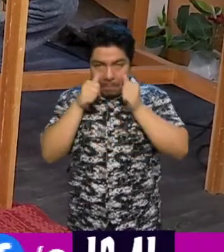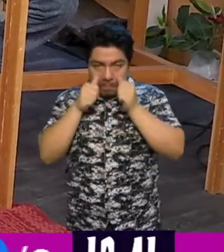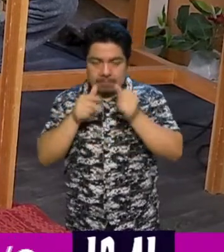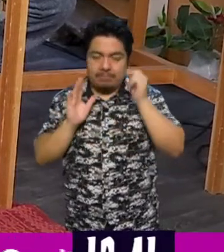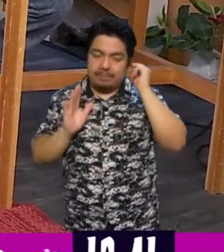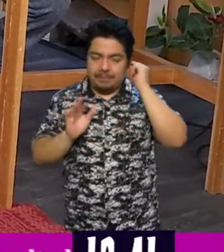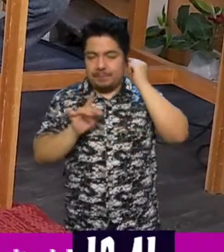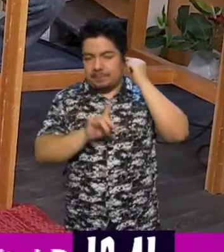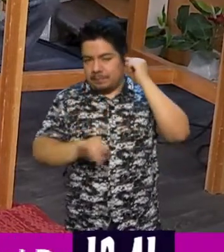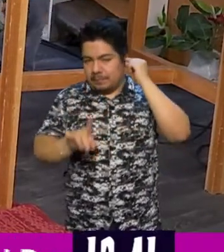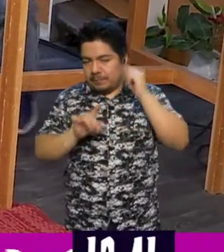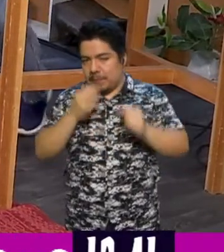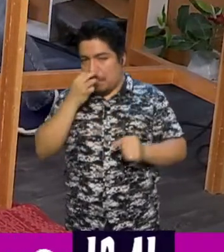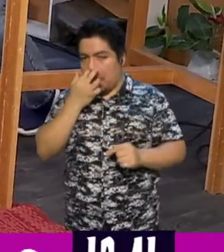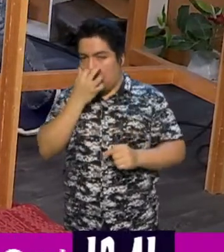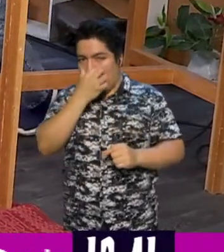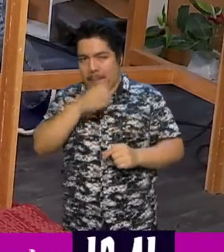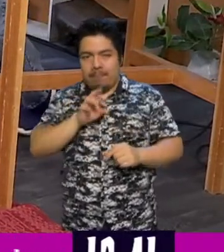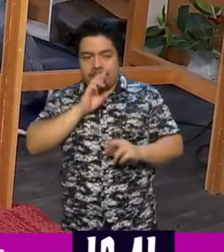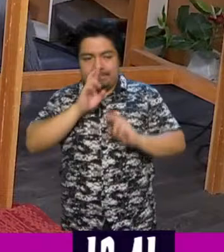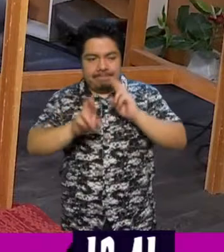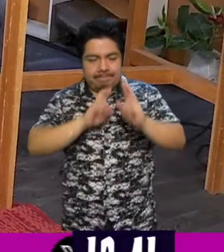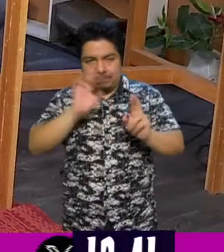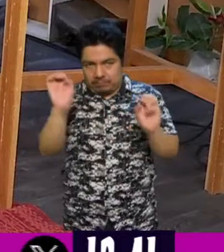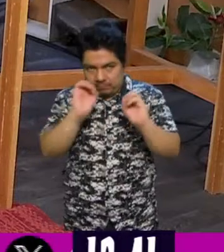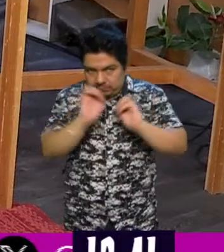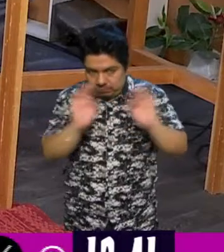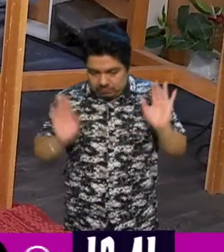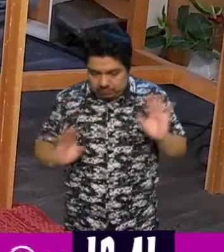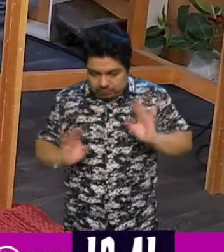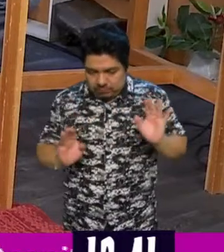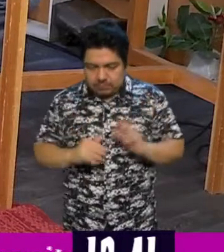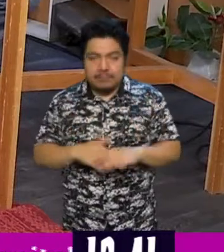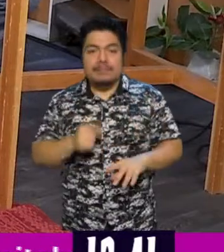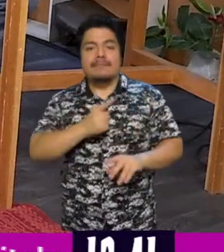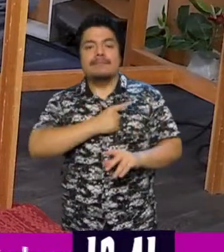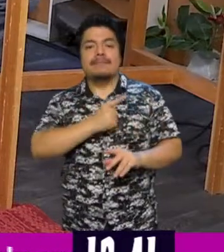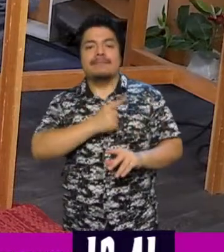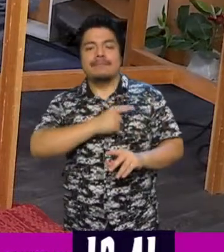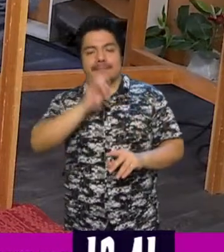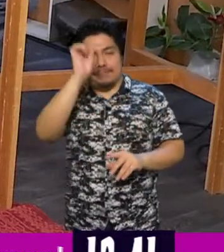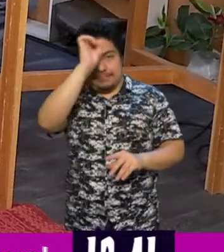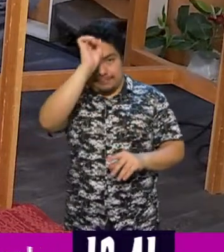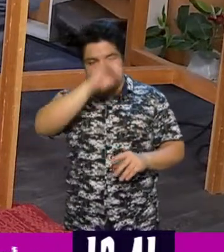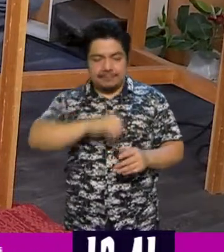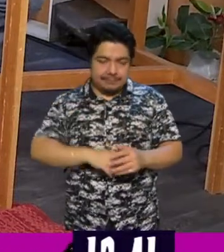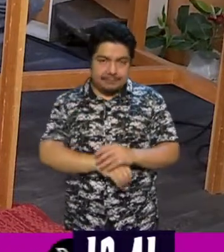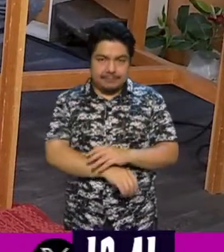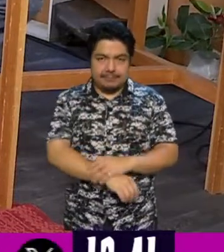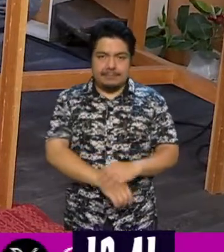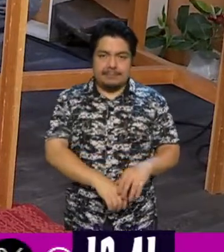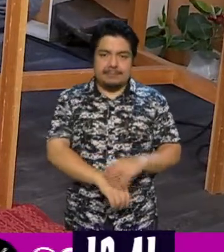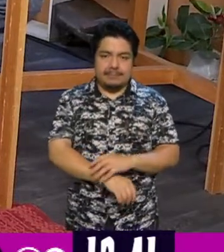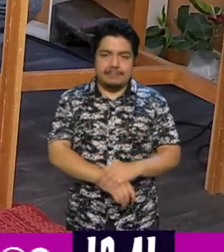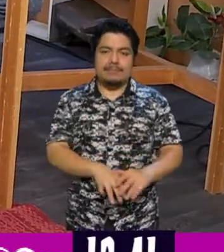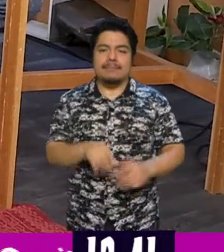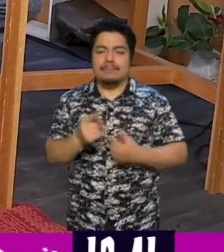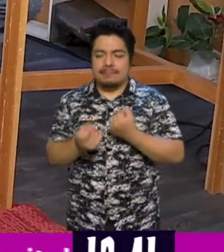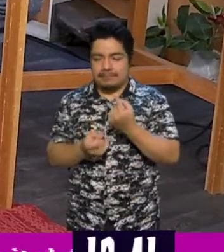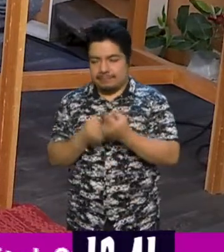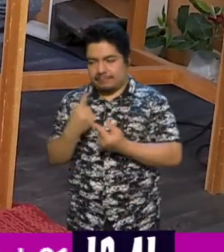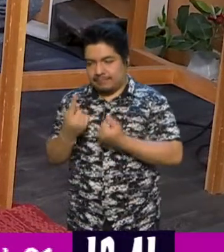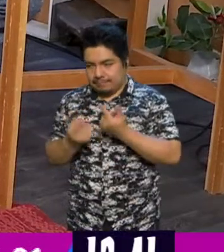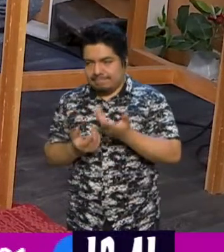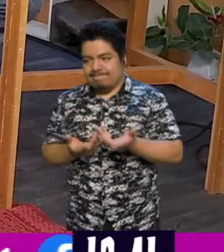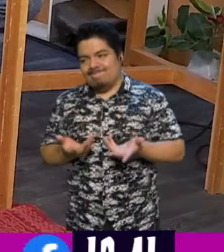está tratando eso, digo, yo no estoy contestándote por el presidente, ¿verdad, Marco Antonio? Pero se han tocado tal vez, como